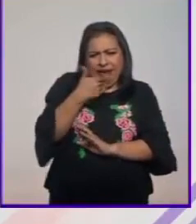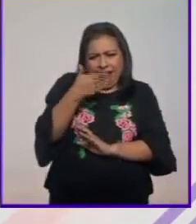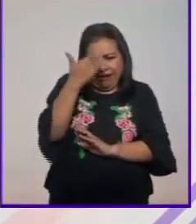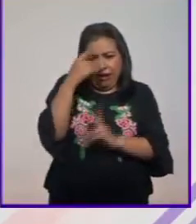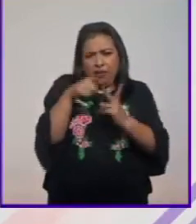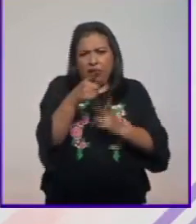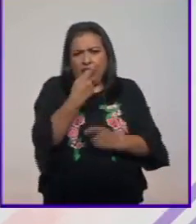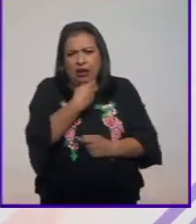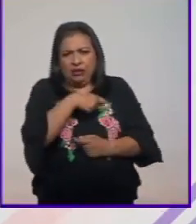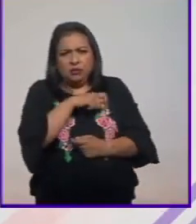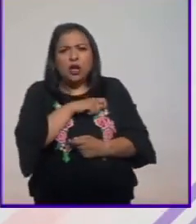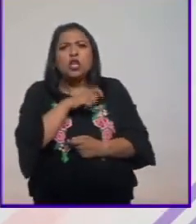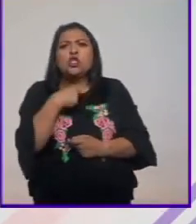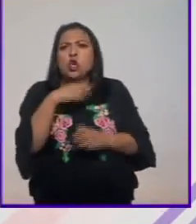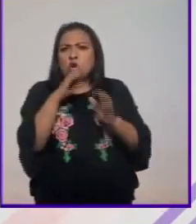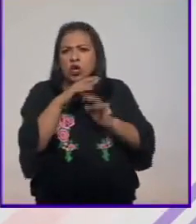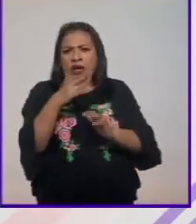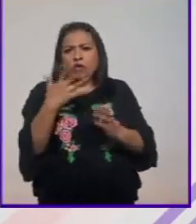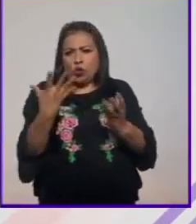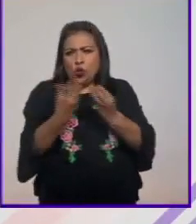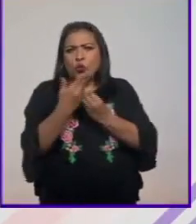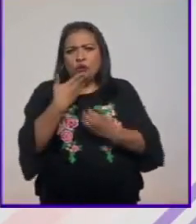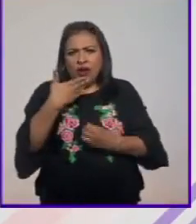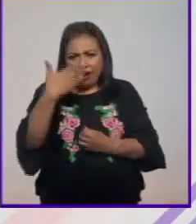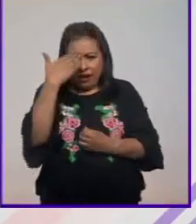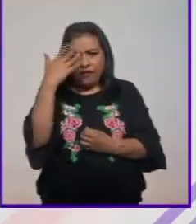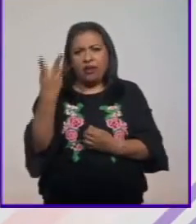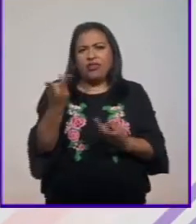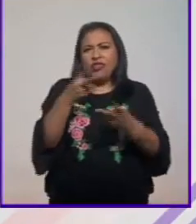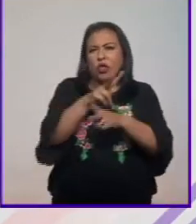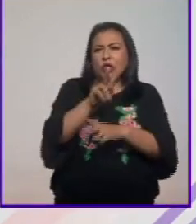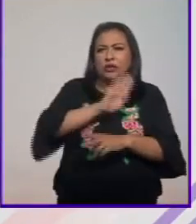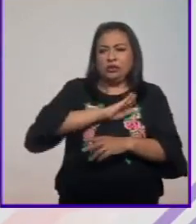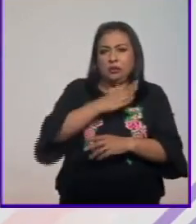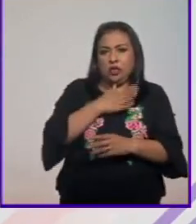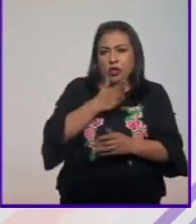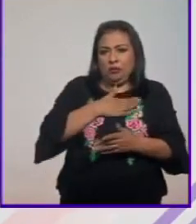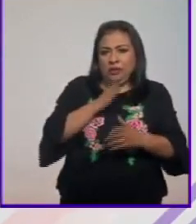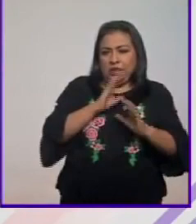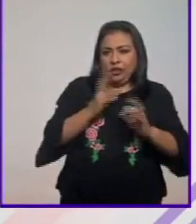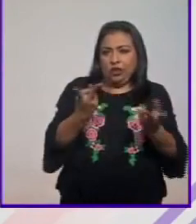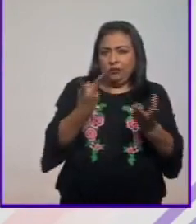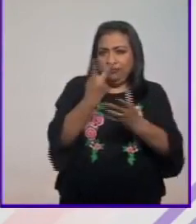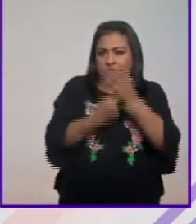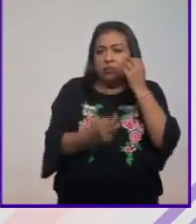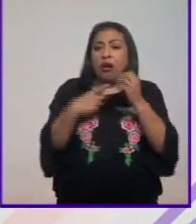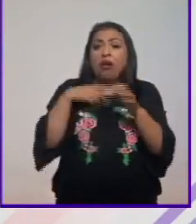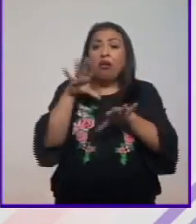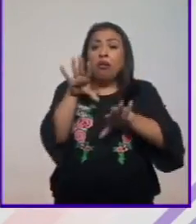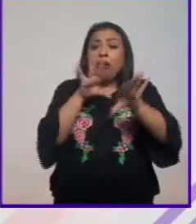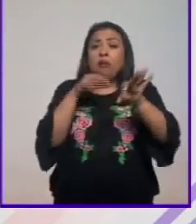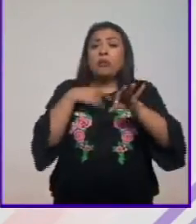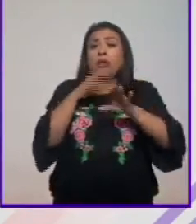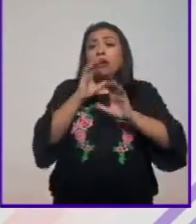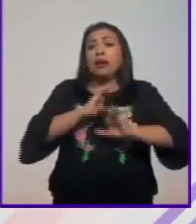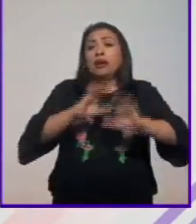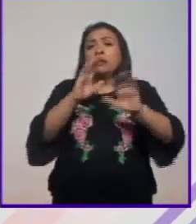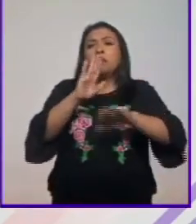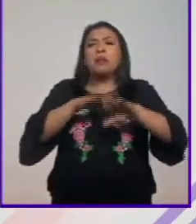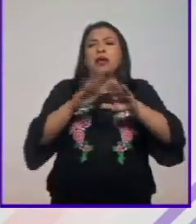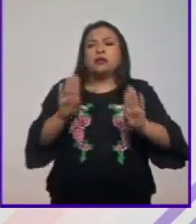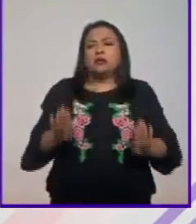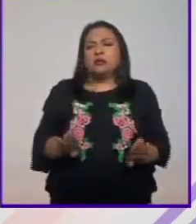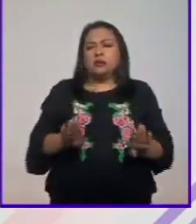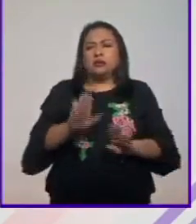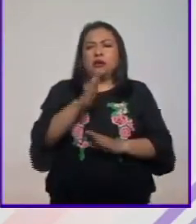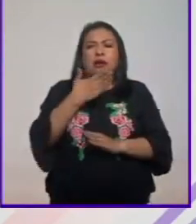habla el español, yo canto en árabe en sus canciones con ella y ella canta en español conmigo en mis canciones. Hice una selección de mis temas más